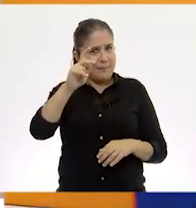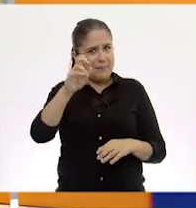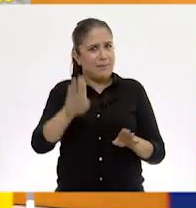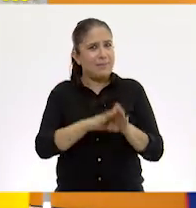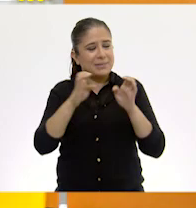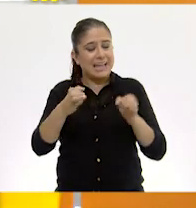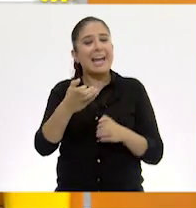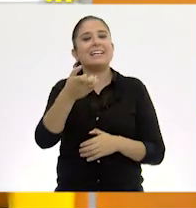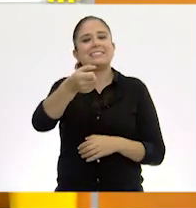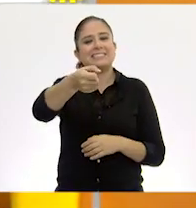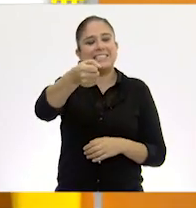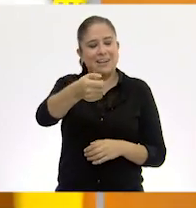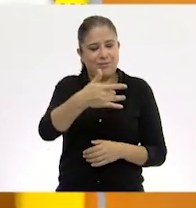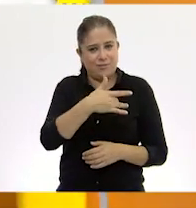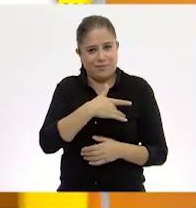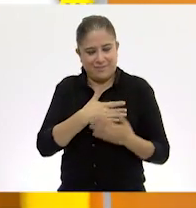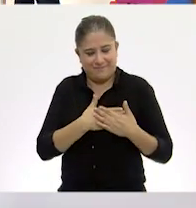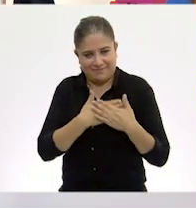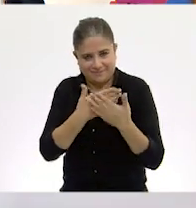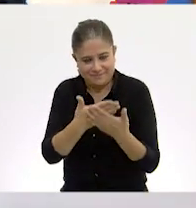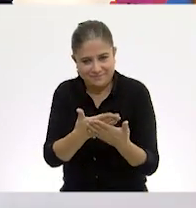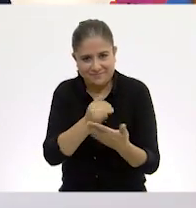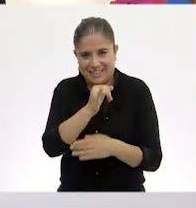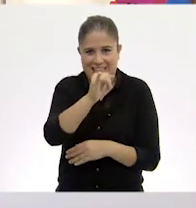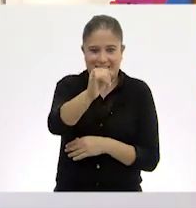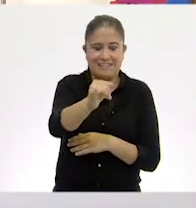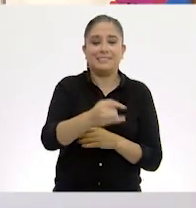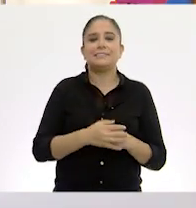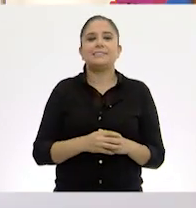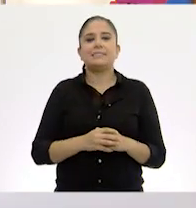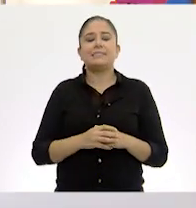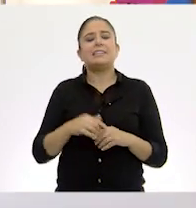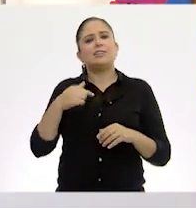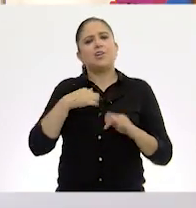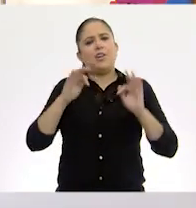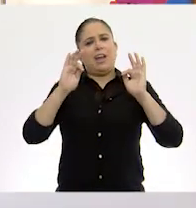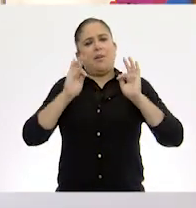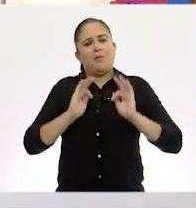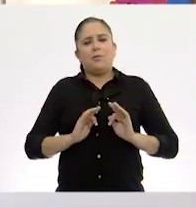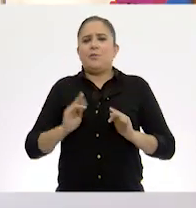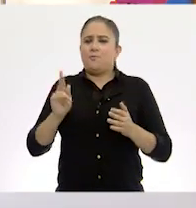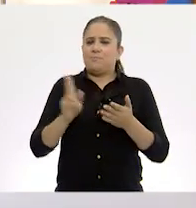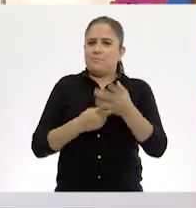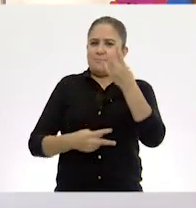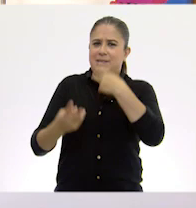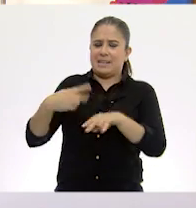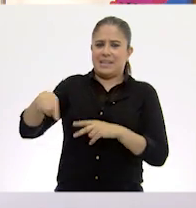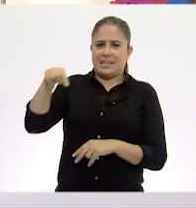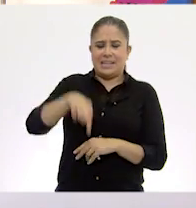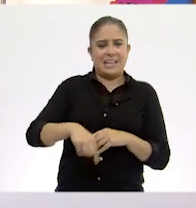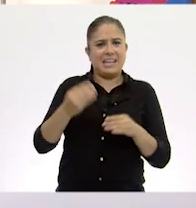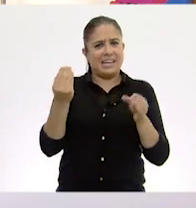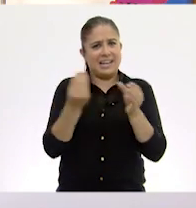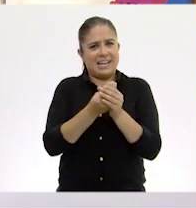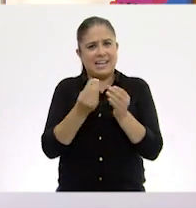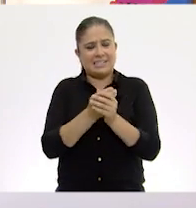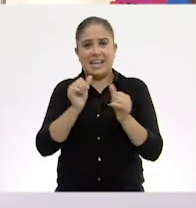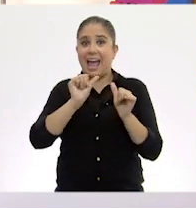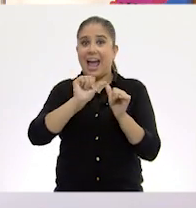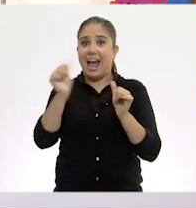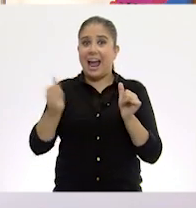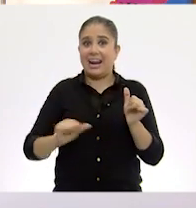gusto verlo. A la distancia. Igualmente. Muy bien, muy, muy a gusto estar aquí de nuevo. Qué en bueno. Esta clase de